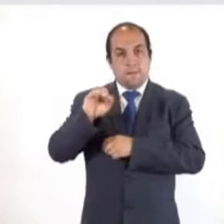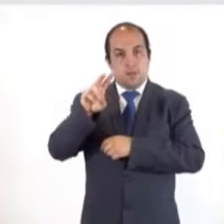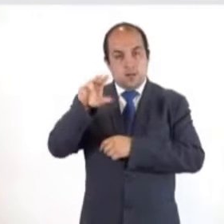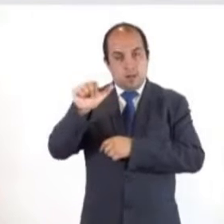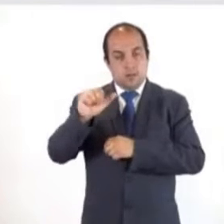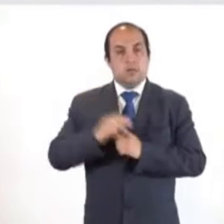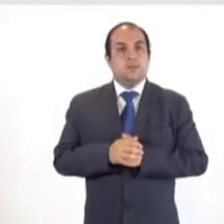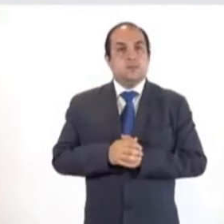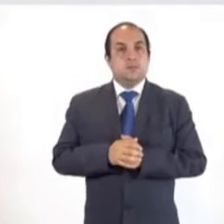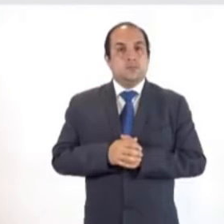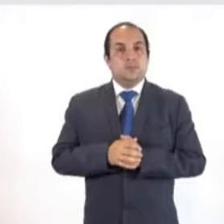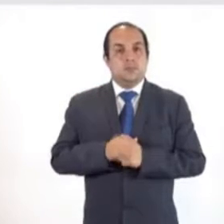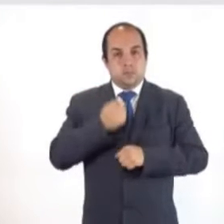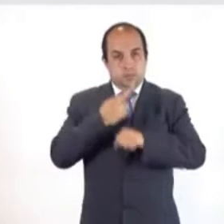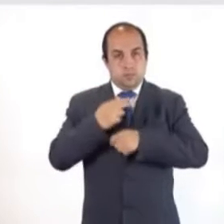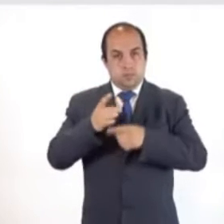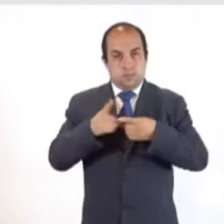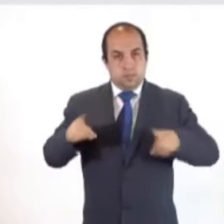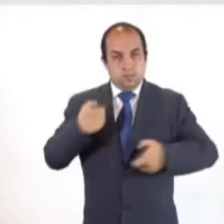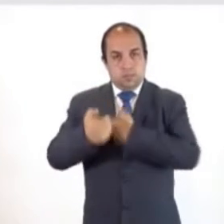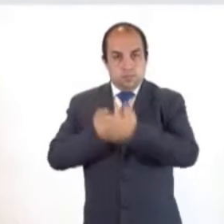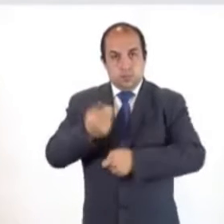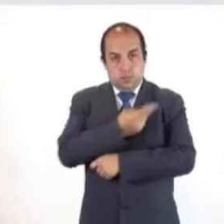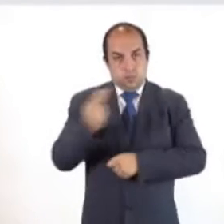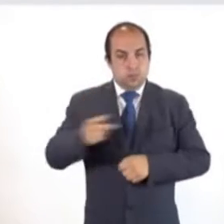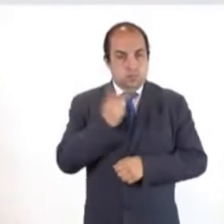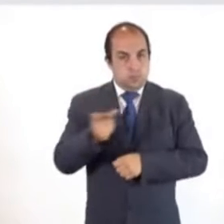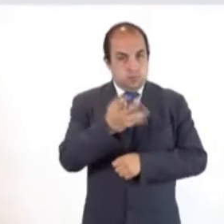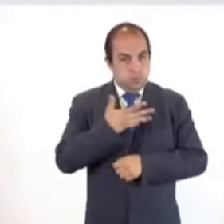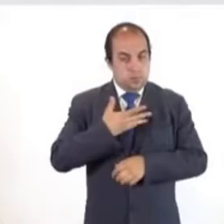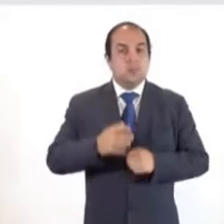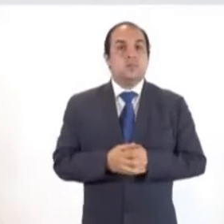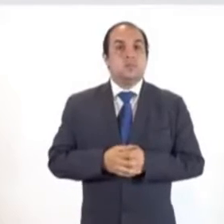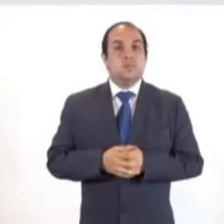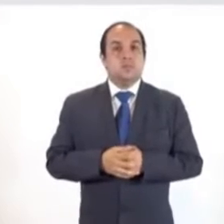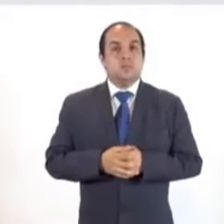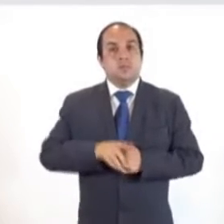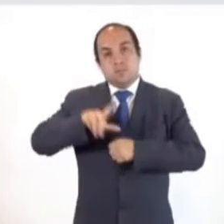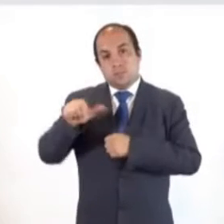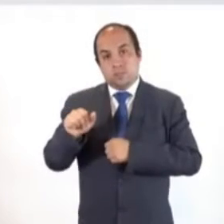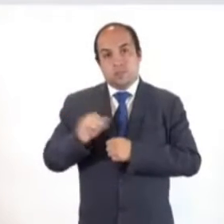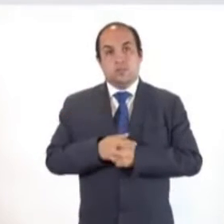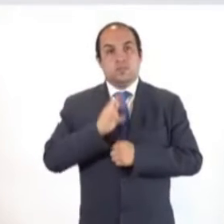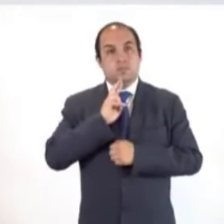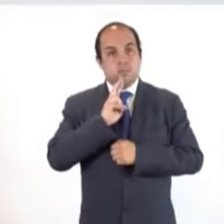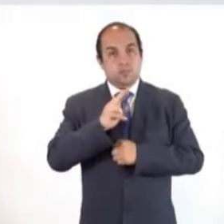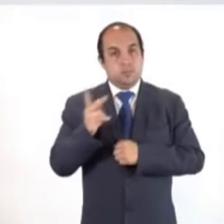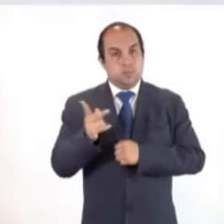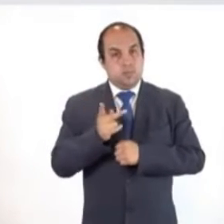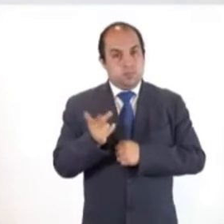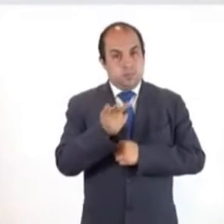Económico, con nosotros por cualquier pregunta que tengan ustedes y posteriormente contestaremos sus